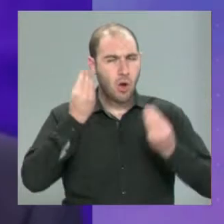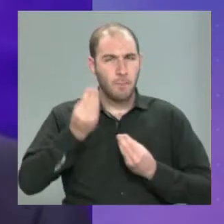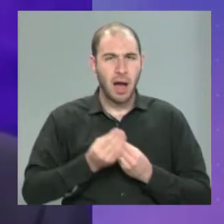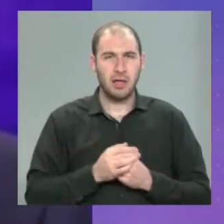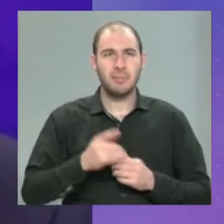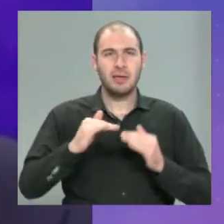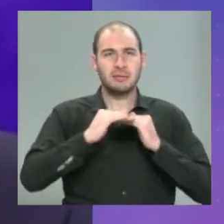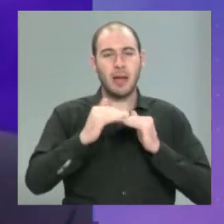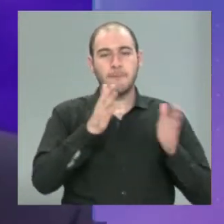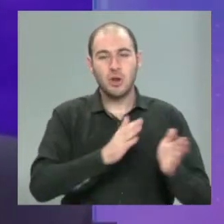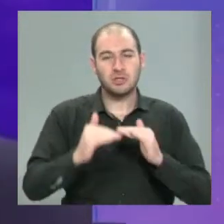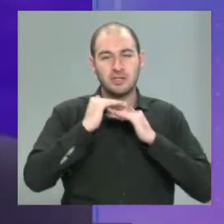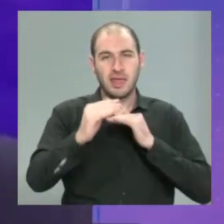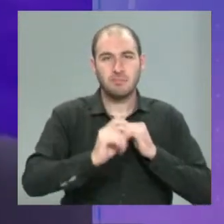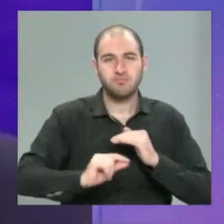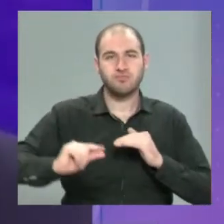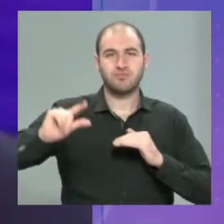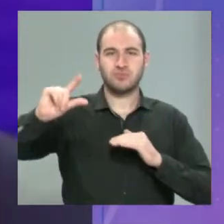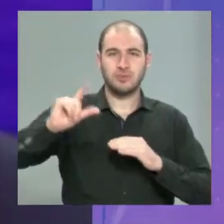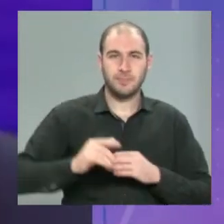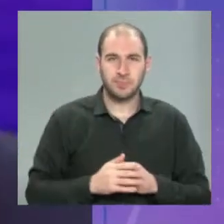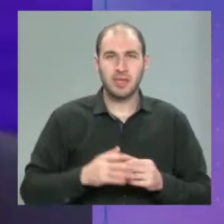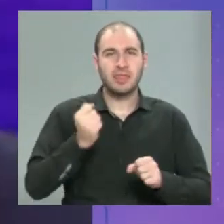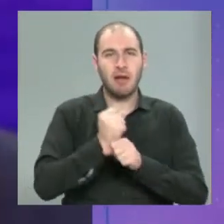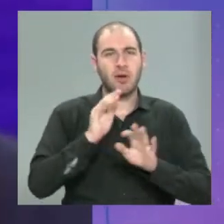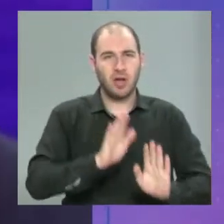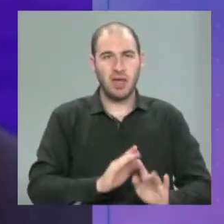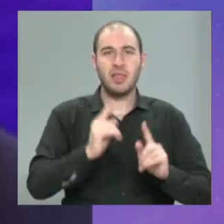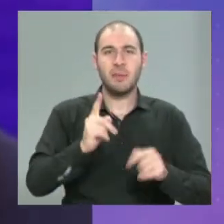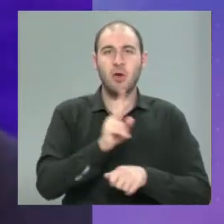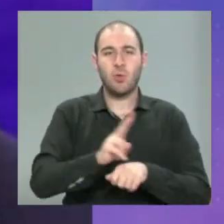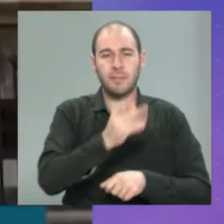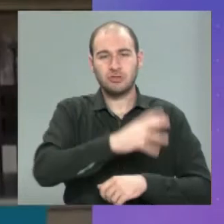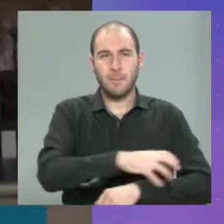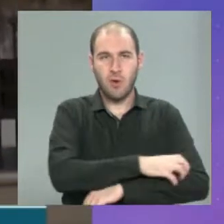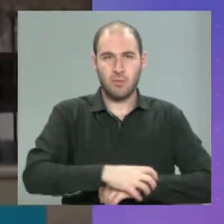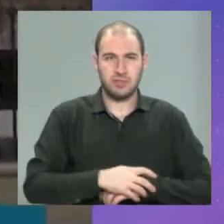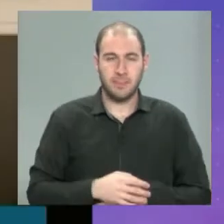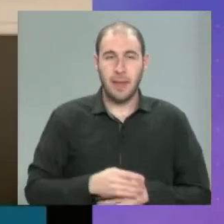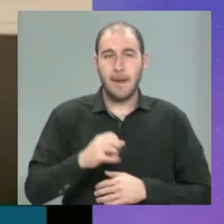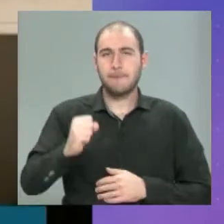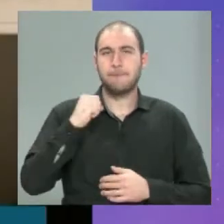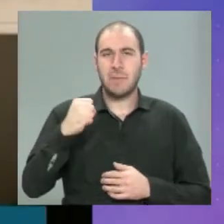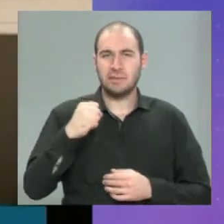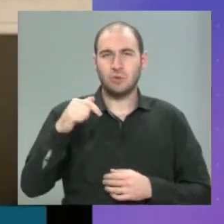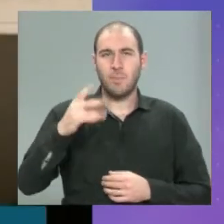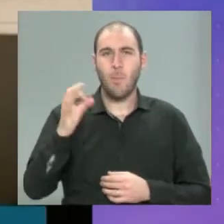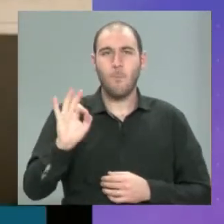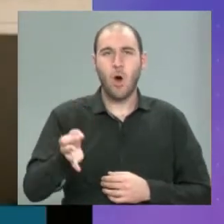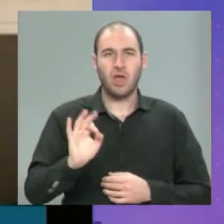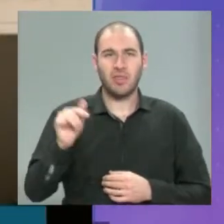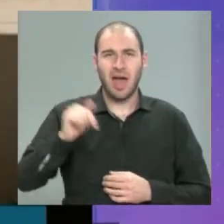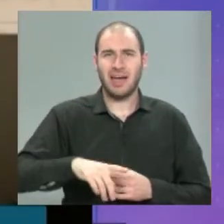por mantener este proceso de crecimiento, por mantener el empleo, por cuidar a los que menos tienen. El peso fue la moneda